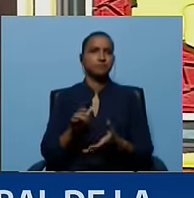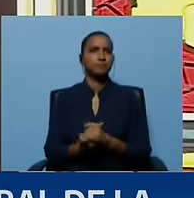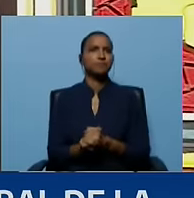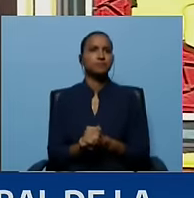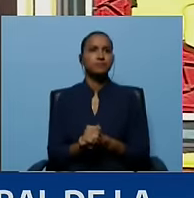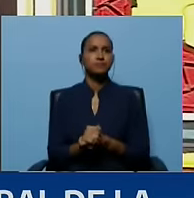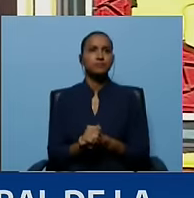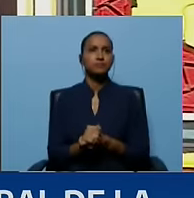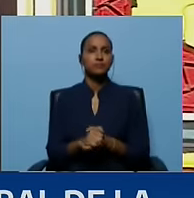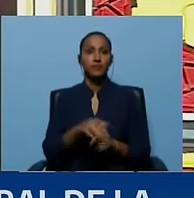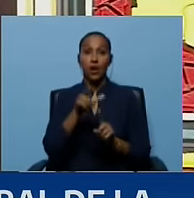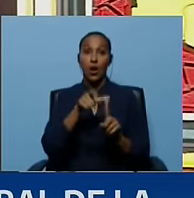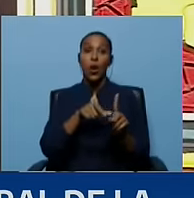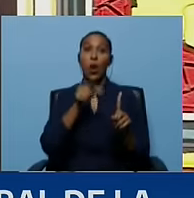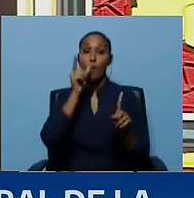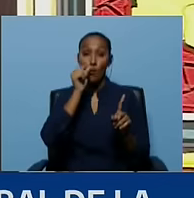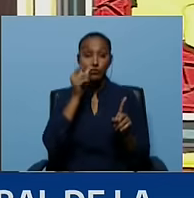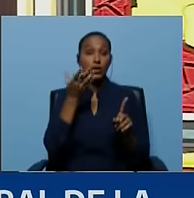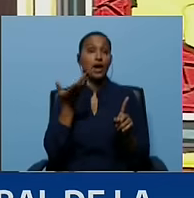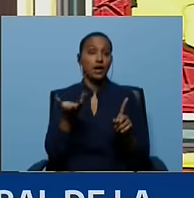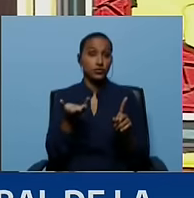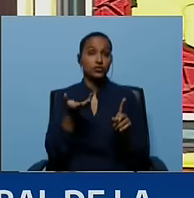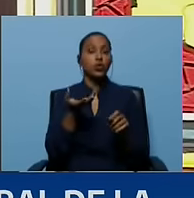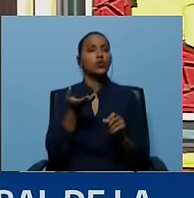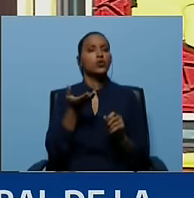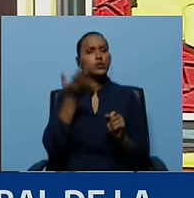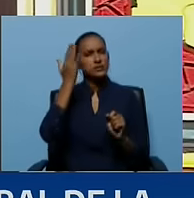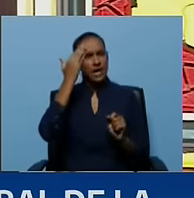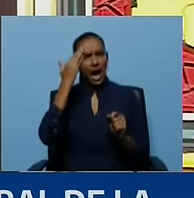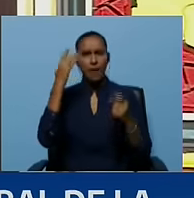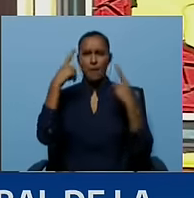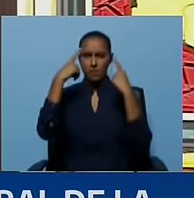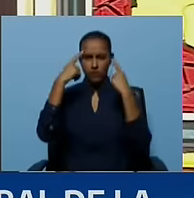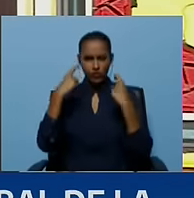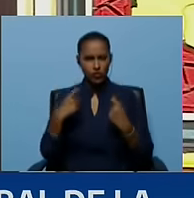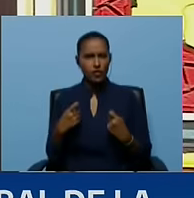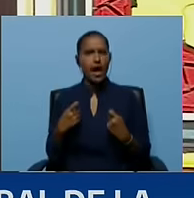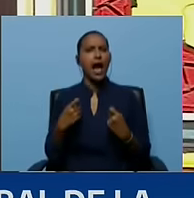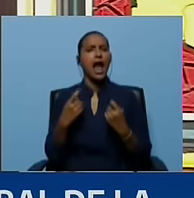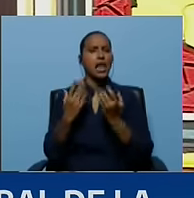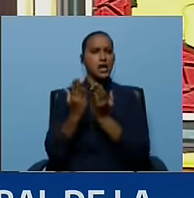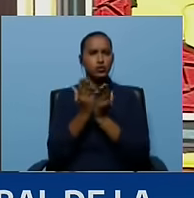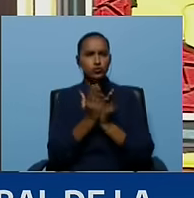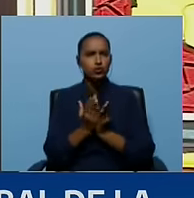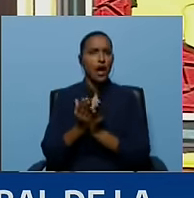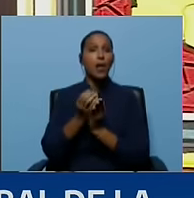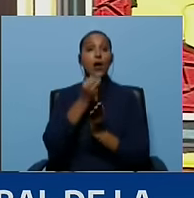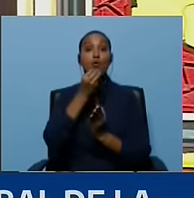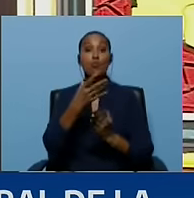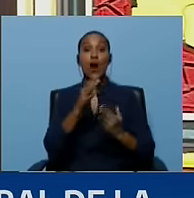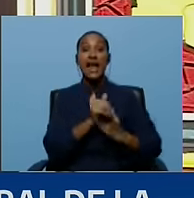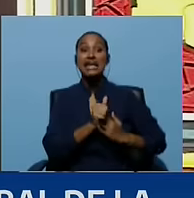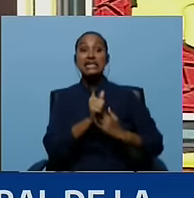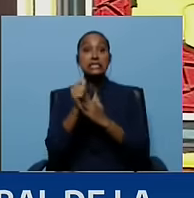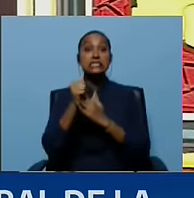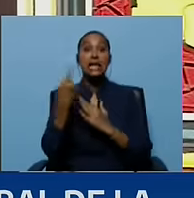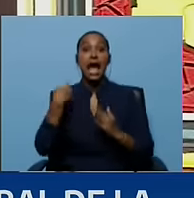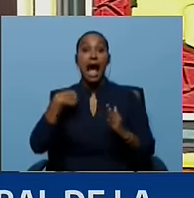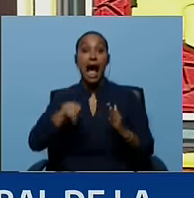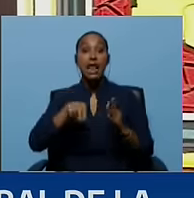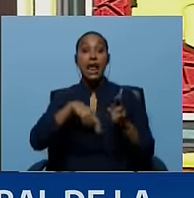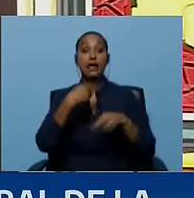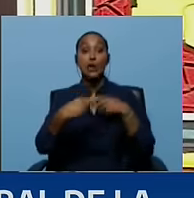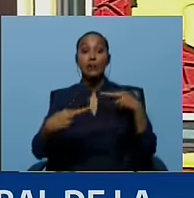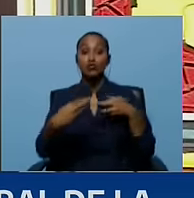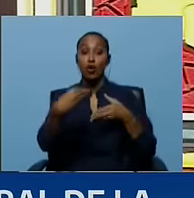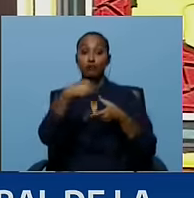un muchacho muy preparado, uno de los buenos líderes que tiene la Revolución Bolivariana. Ha hecho